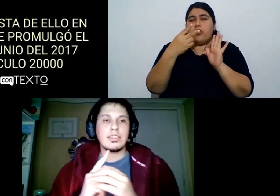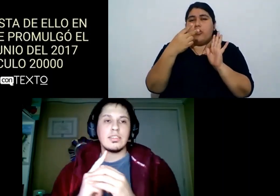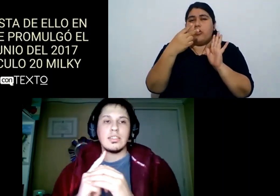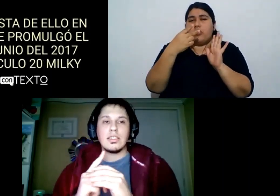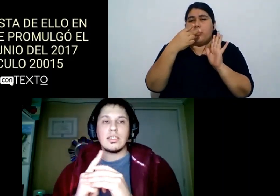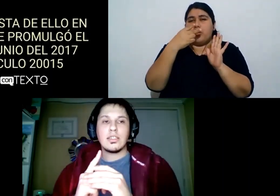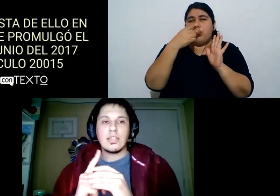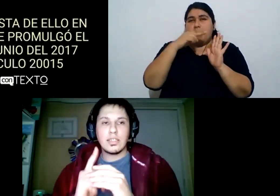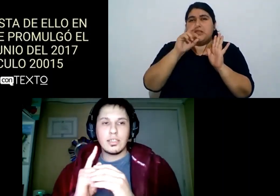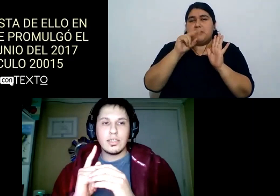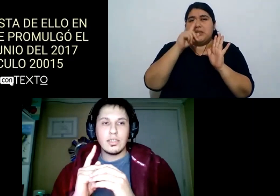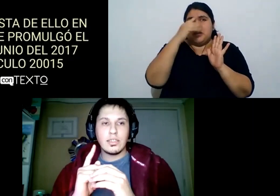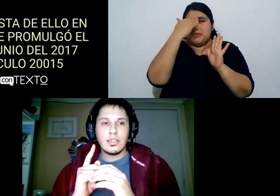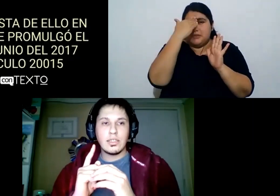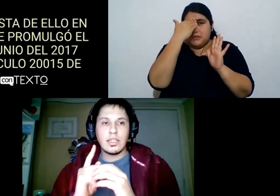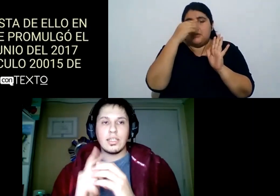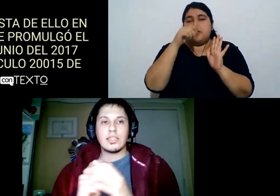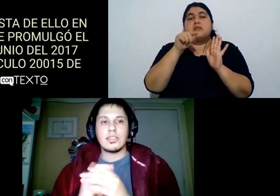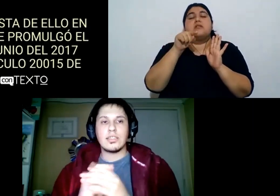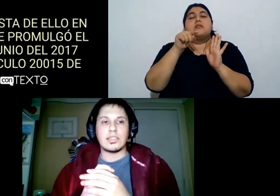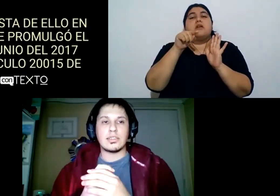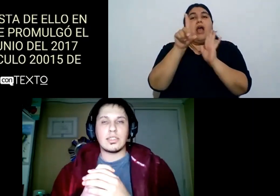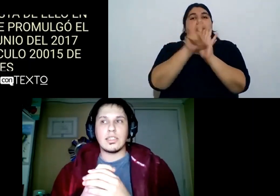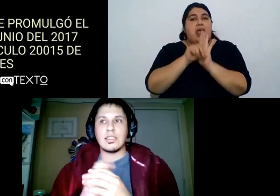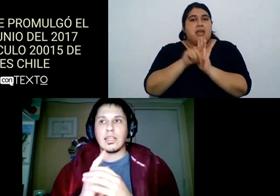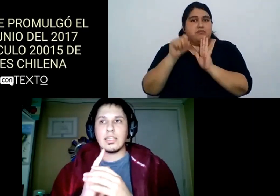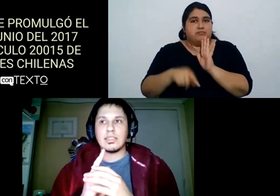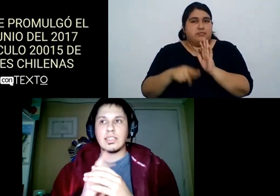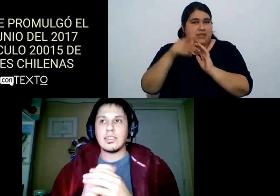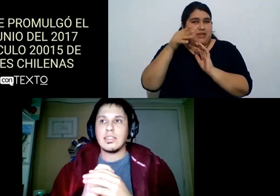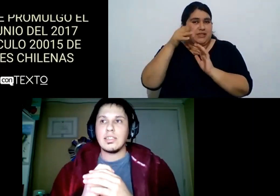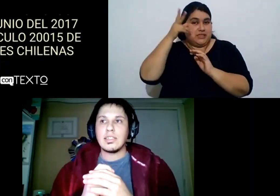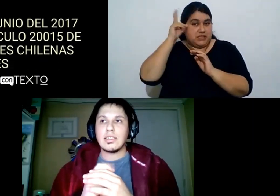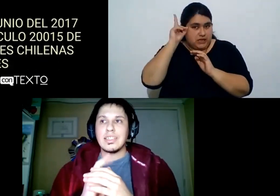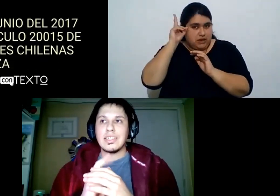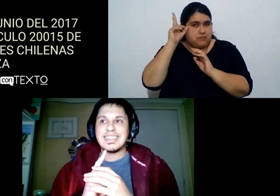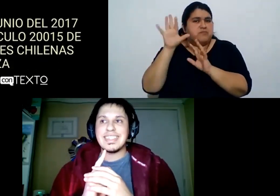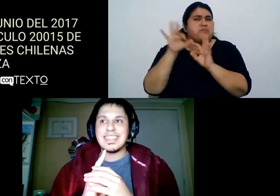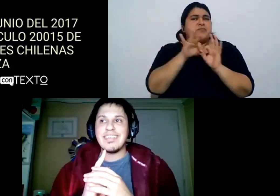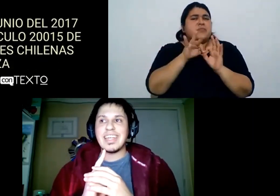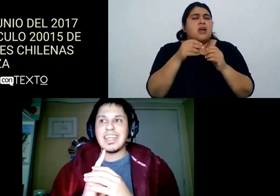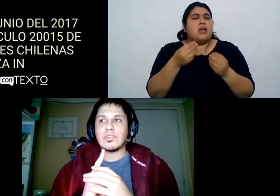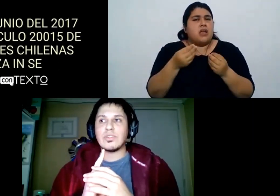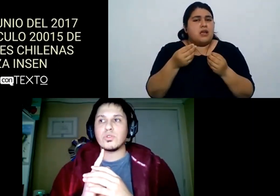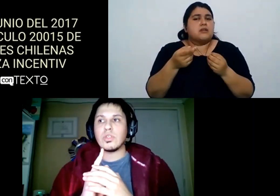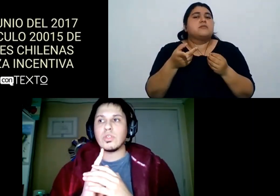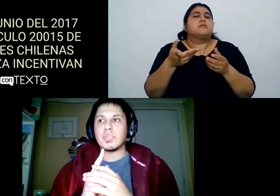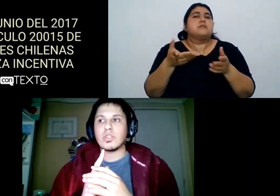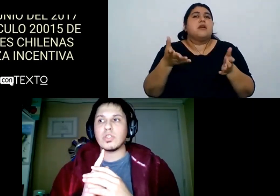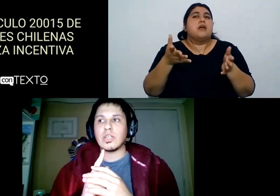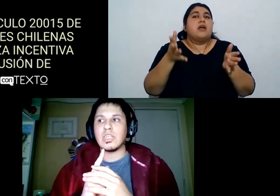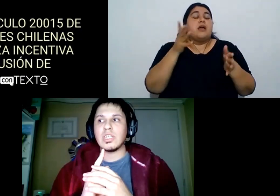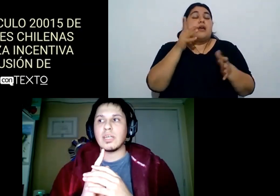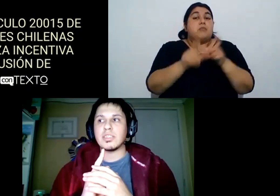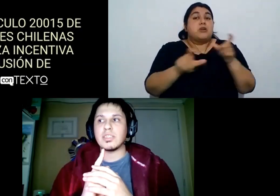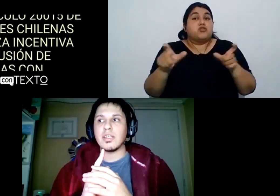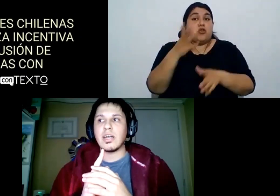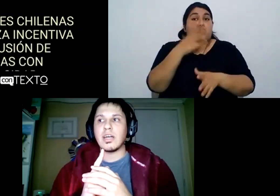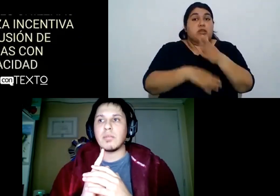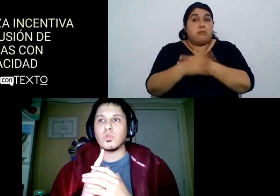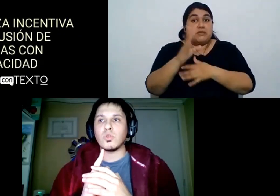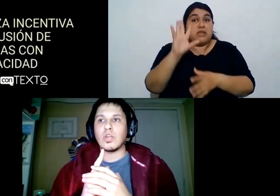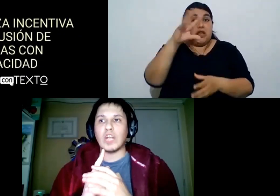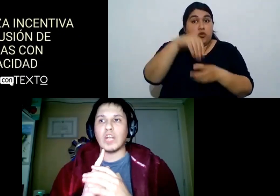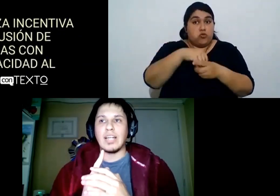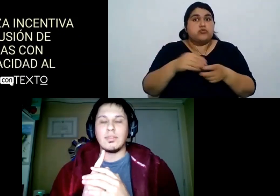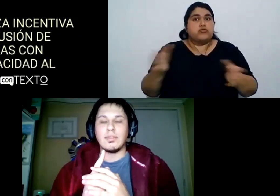20.015 de las leyes chilenas, que reza: incentiva la inclusión de personas con discapacidad al